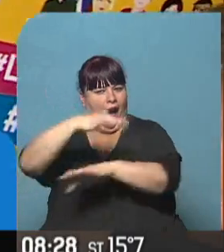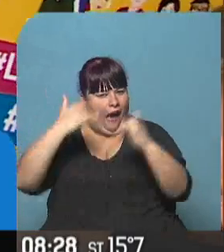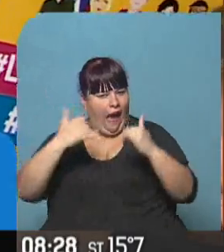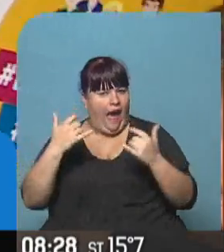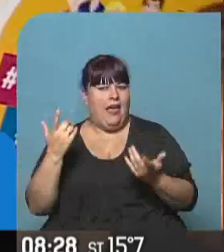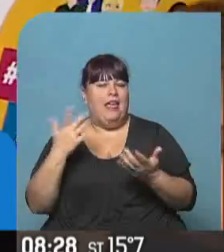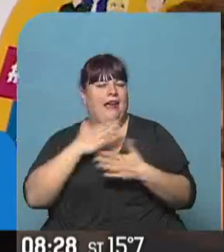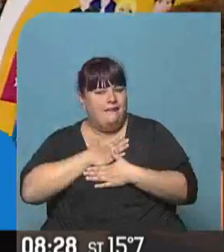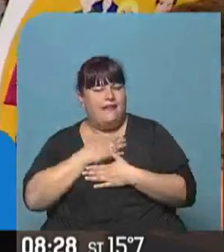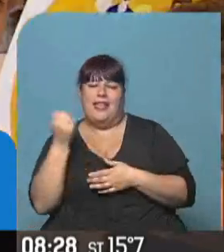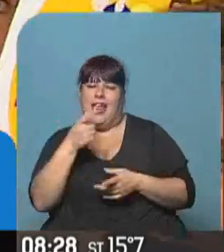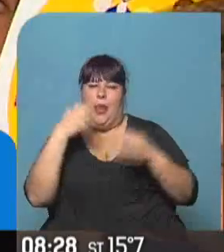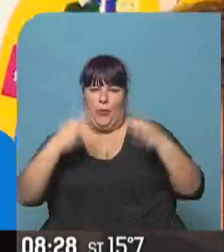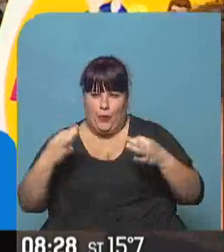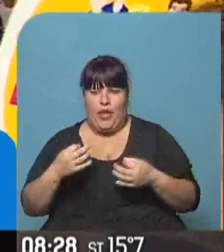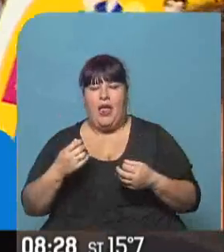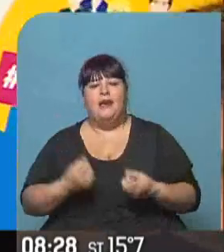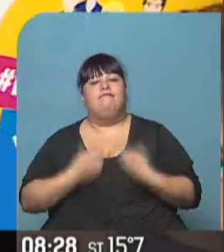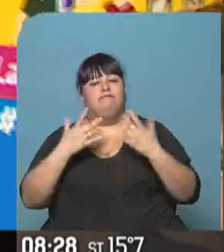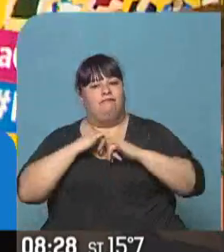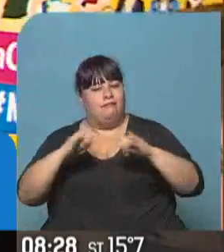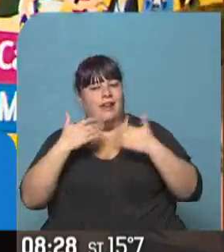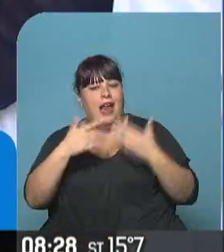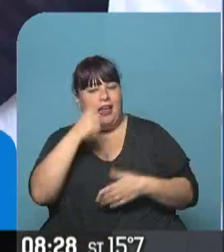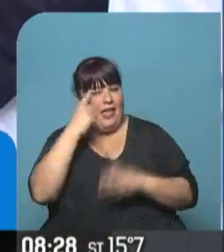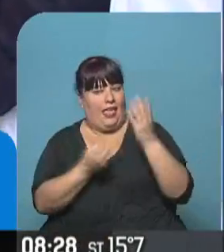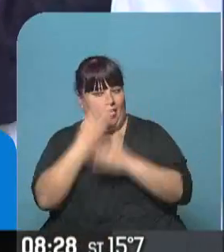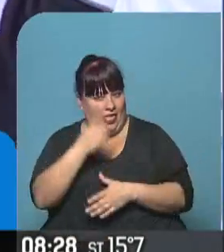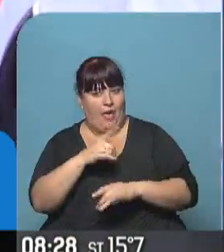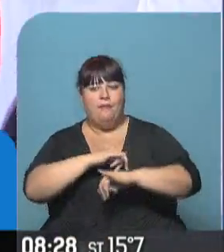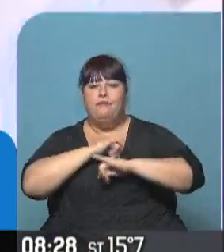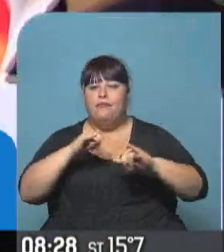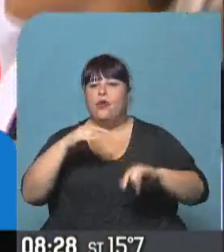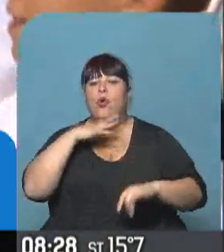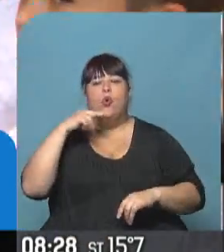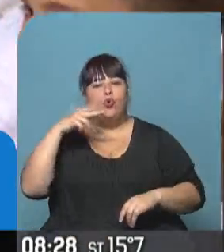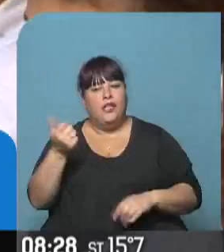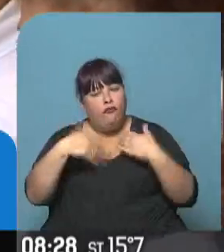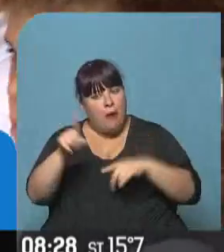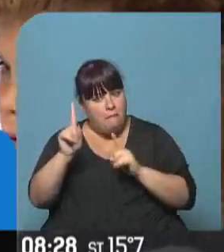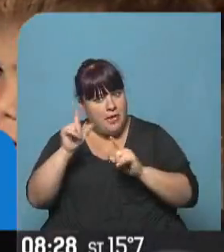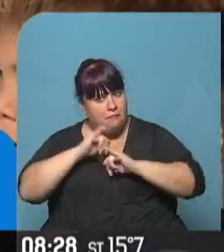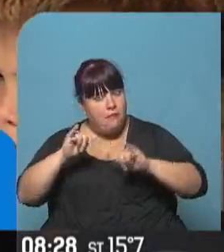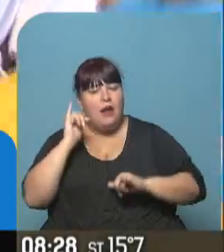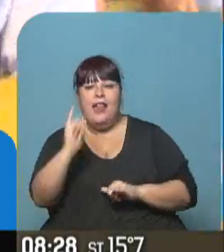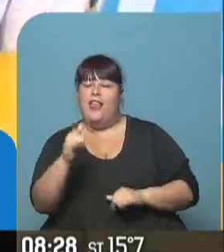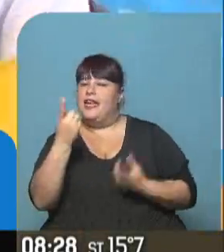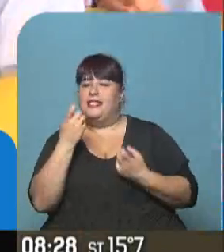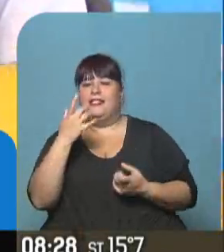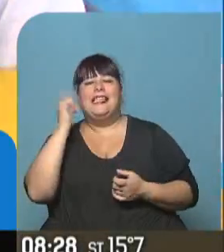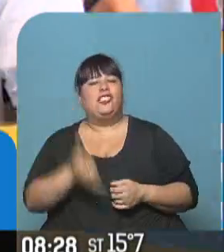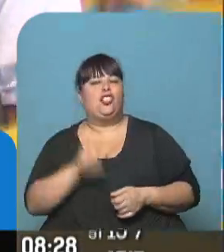que la quiere que desea que esté bien que se inspiró en la campaña que ella ideó la campaña por justina la inició ella misma cuando le dijeron que necesitaba